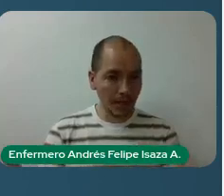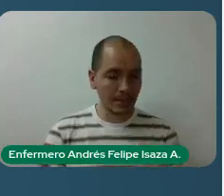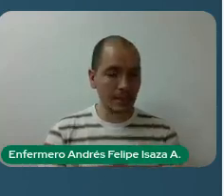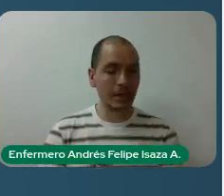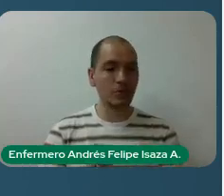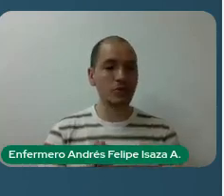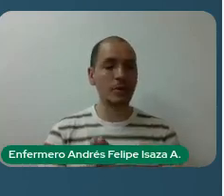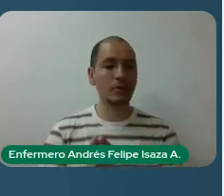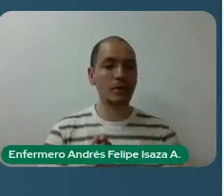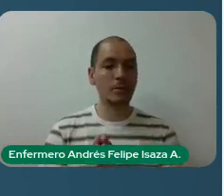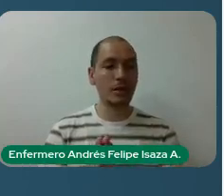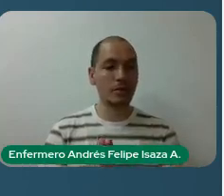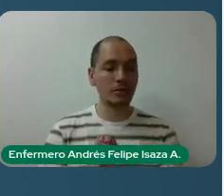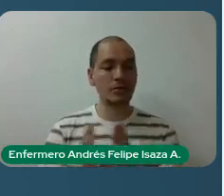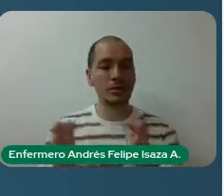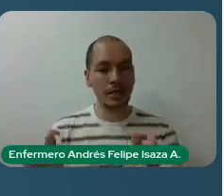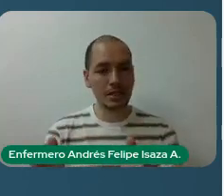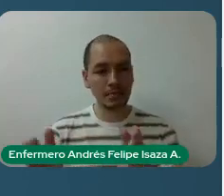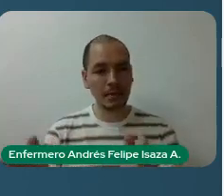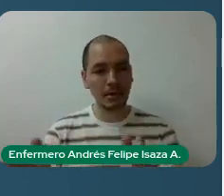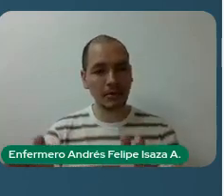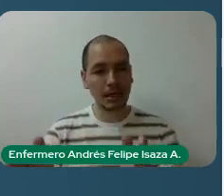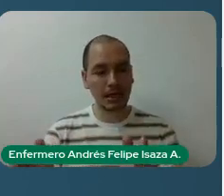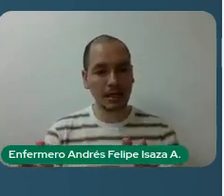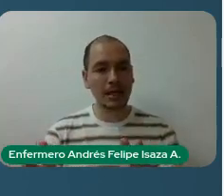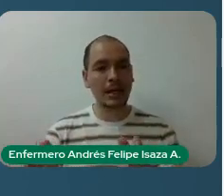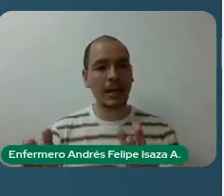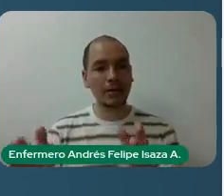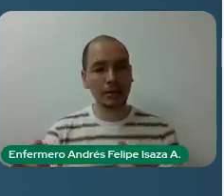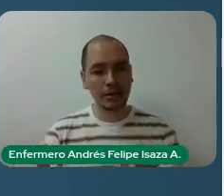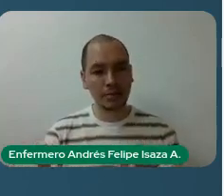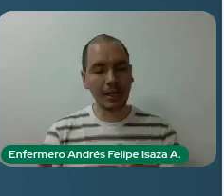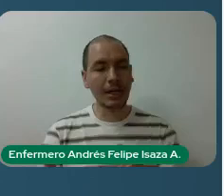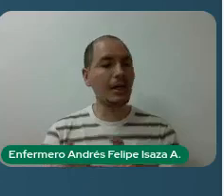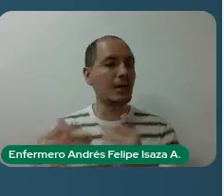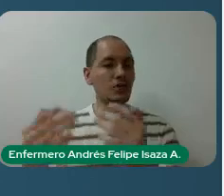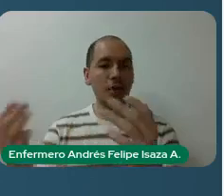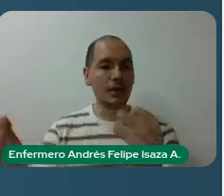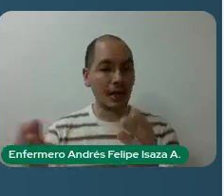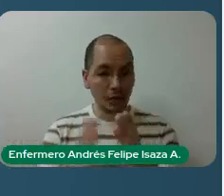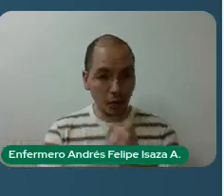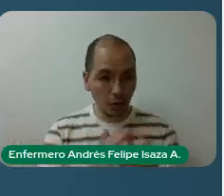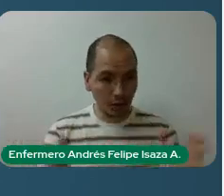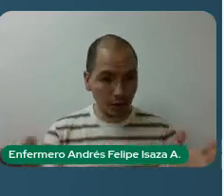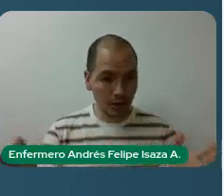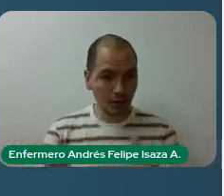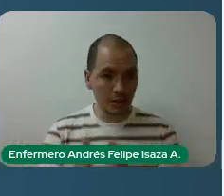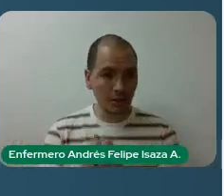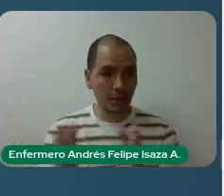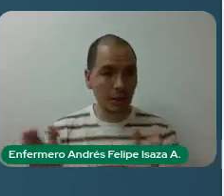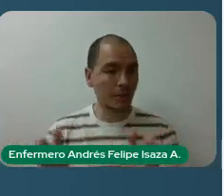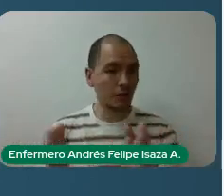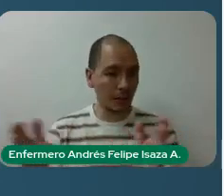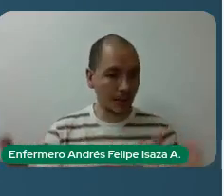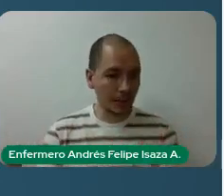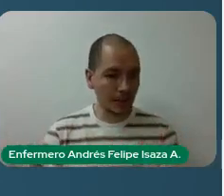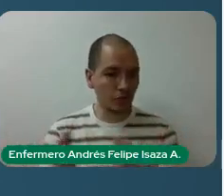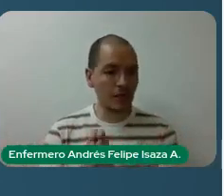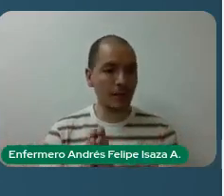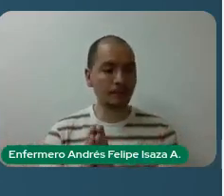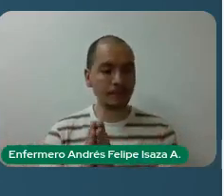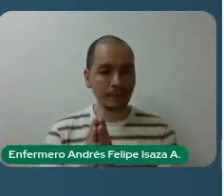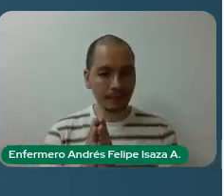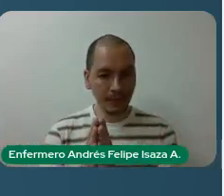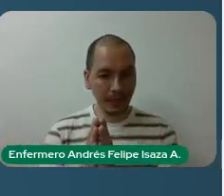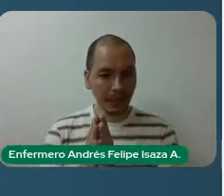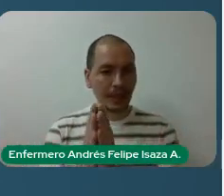cómo se hace, digamos, el procedimiento. Entonces se les explica a la familia: la contención mecánica es sujetar todo lo que yo les estoy diciendo acá, pero de una manera